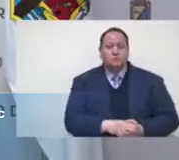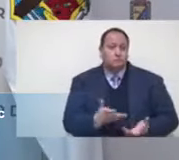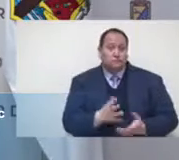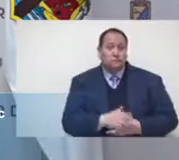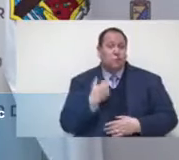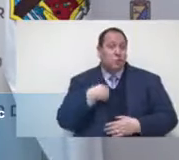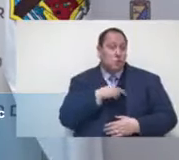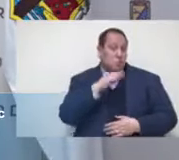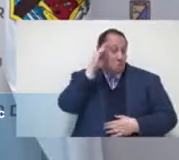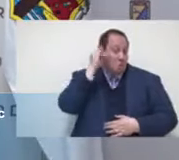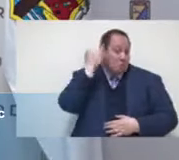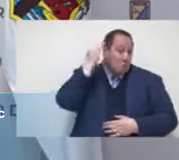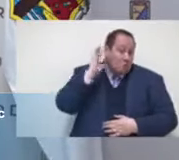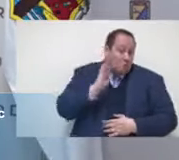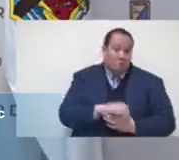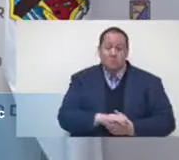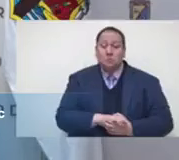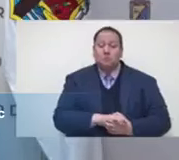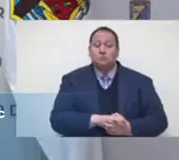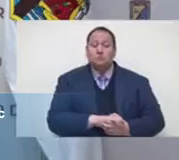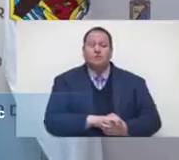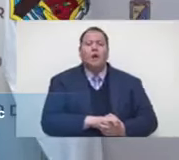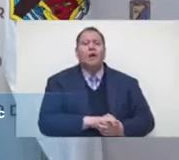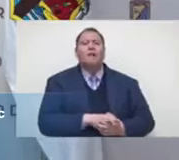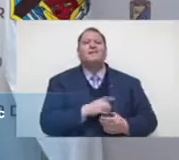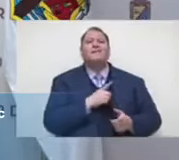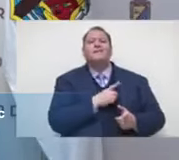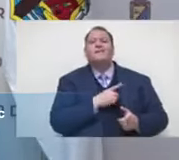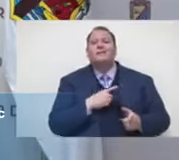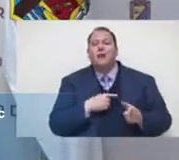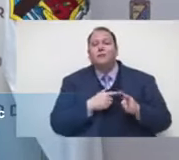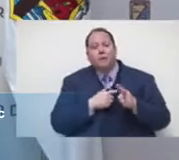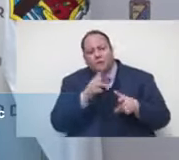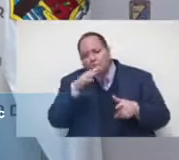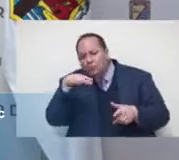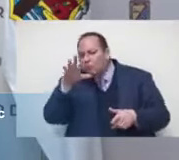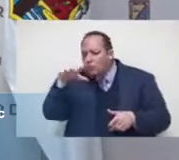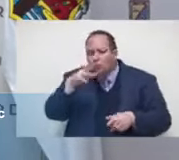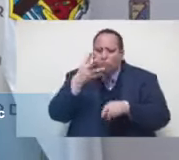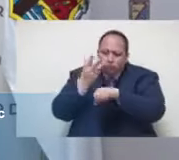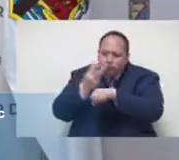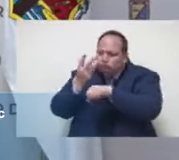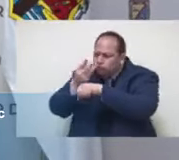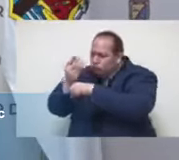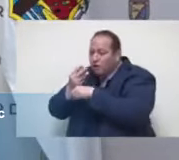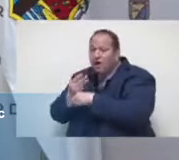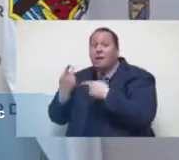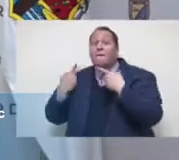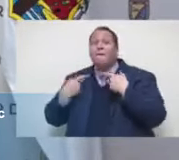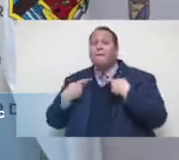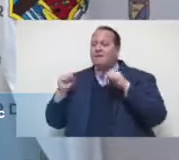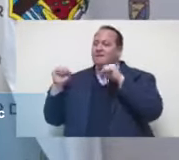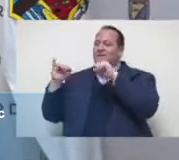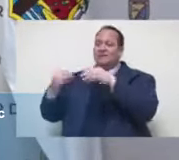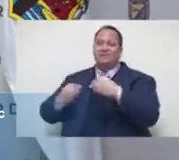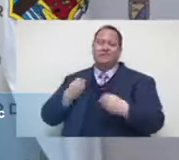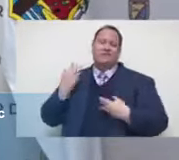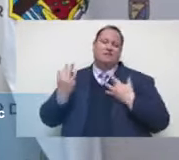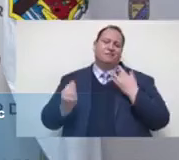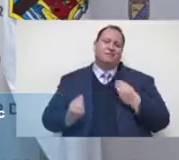Entonces nosotros pensamos que tenemos que seguir buscando y regenerando espacios públicos para que los ciudadanos puedan